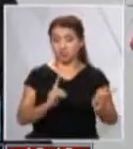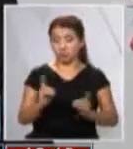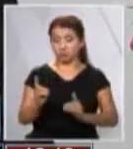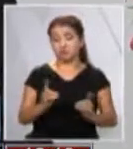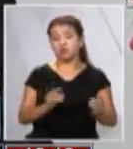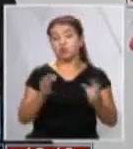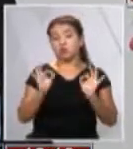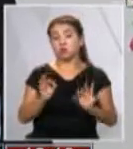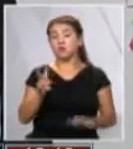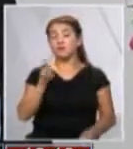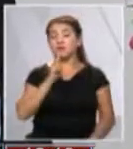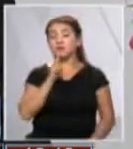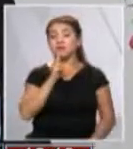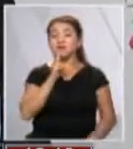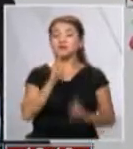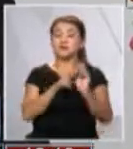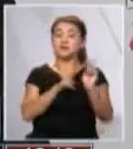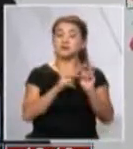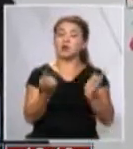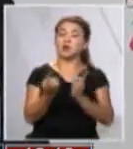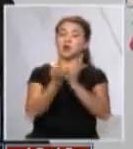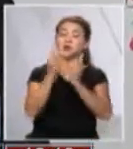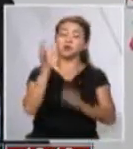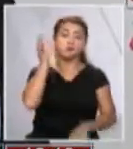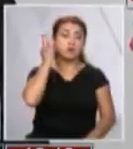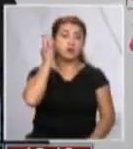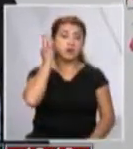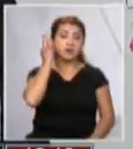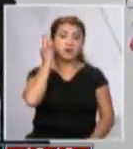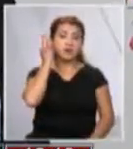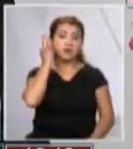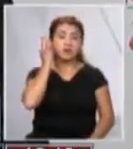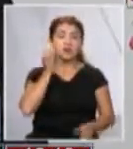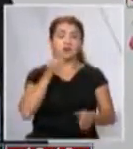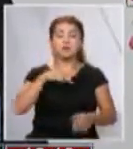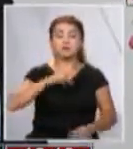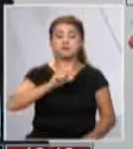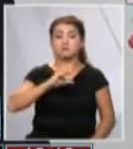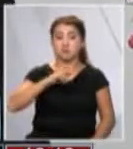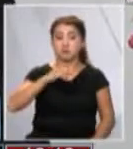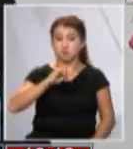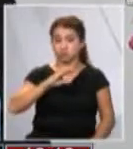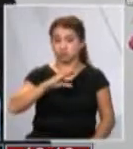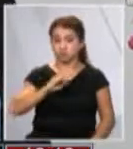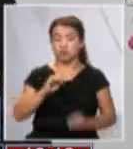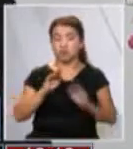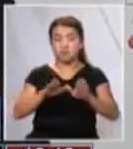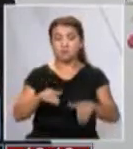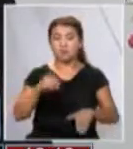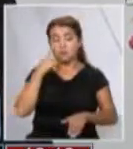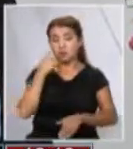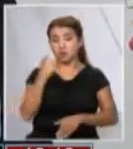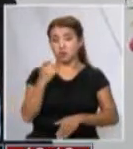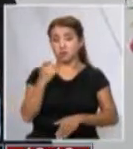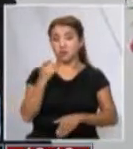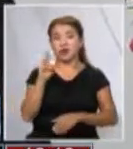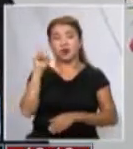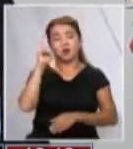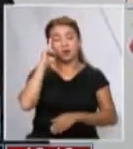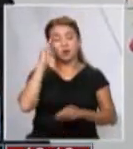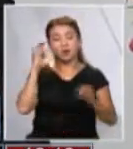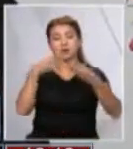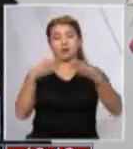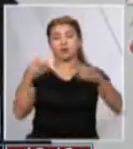día viernes se va a realizar este encuentro de ONU Mujeres en la estación Mapocho, el mismo día también que se va a conmemorar el aniversario